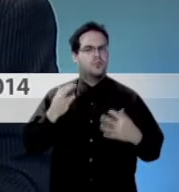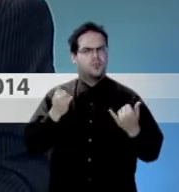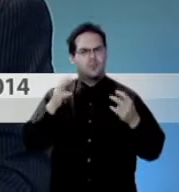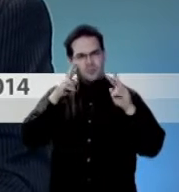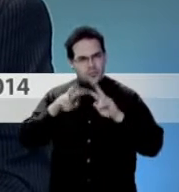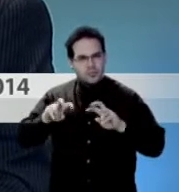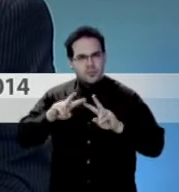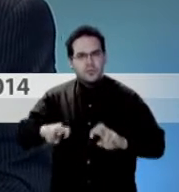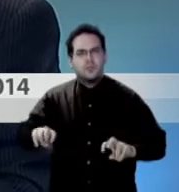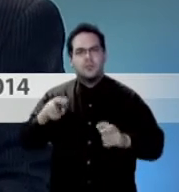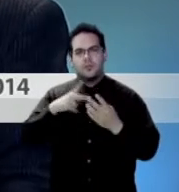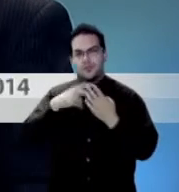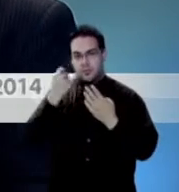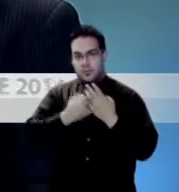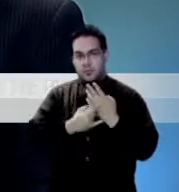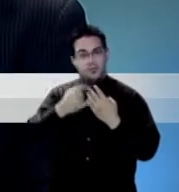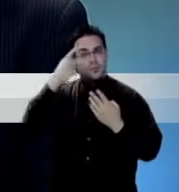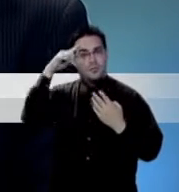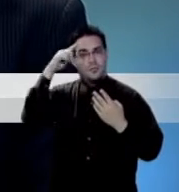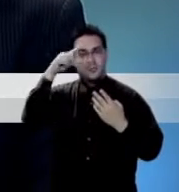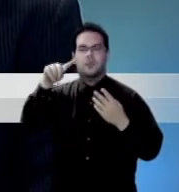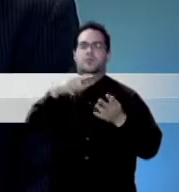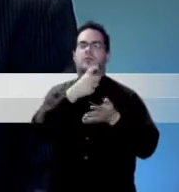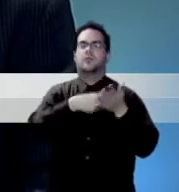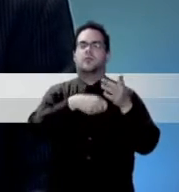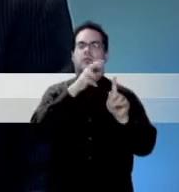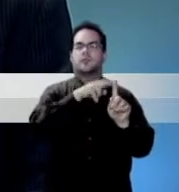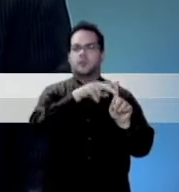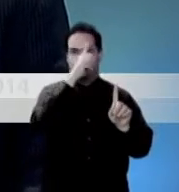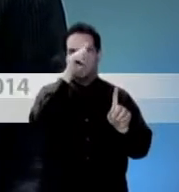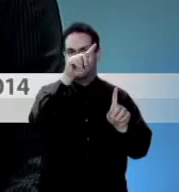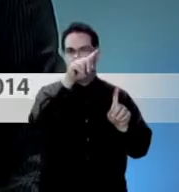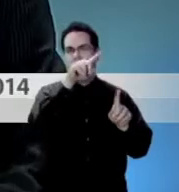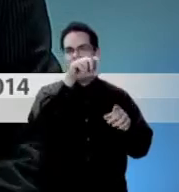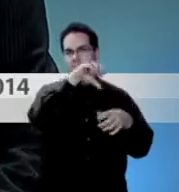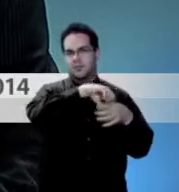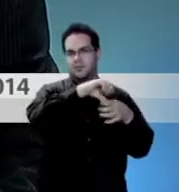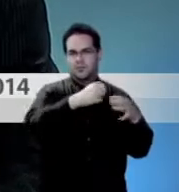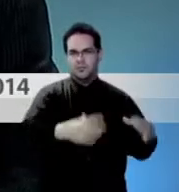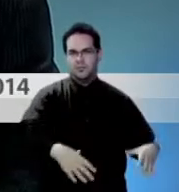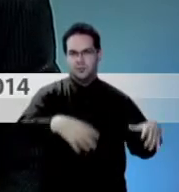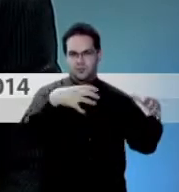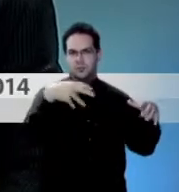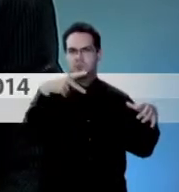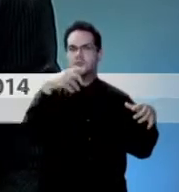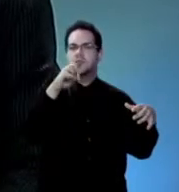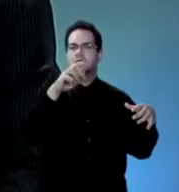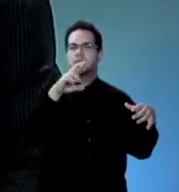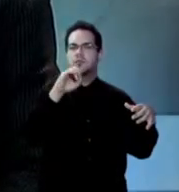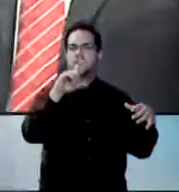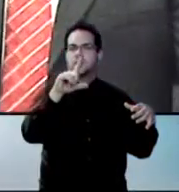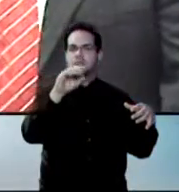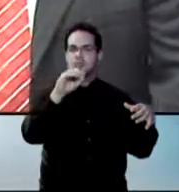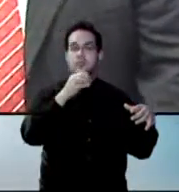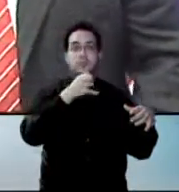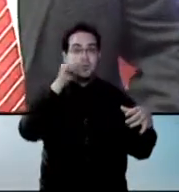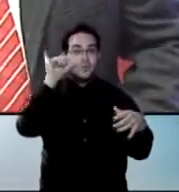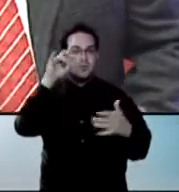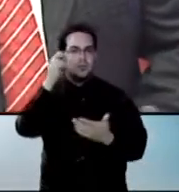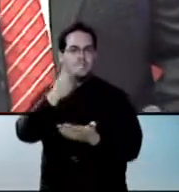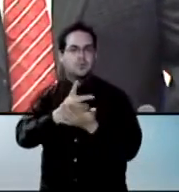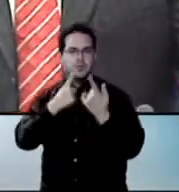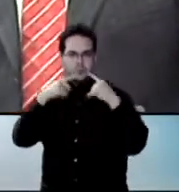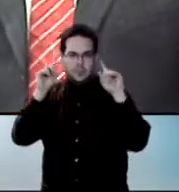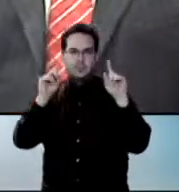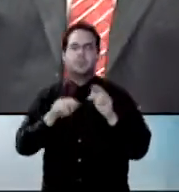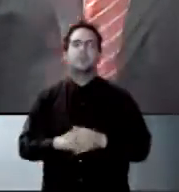el proyecto que impone un arbitrio al barril de petróleo y sus derivados tras este ser aprobado ayer en la Cámara de Representantes. Se